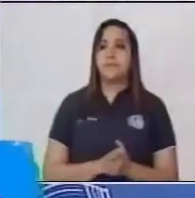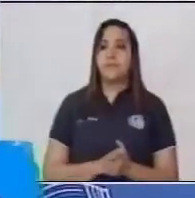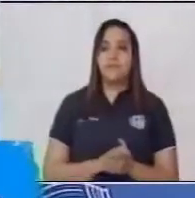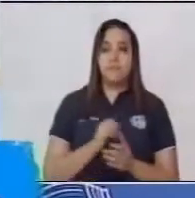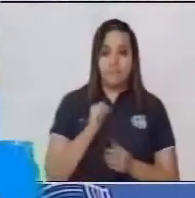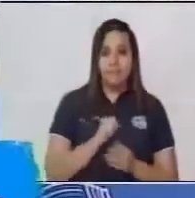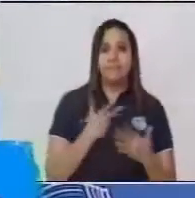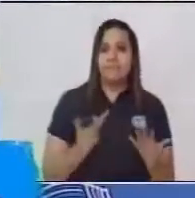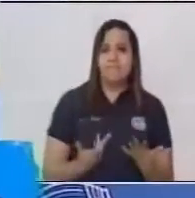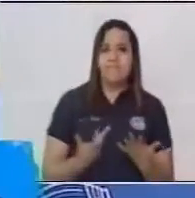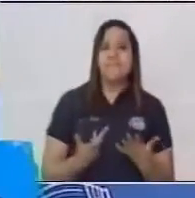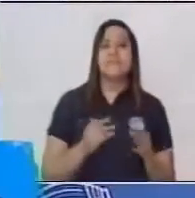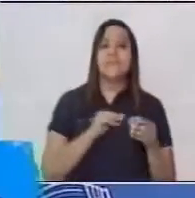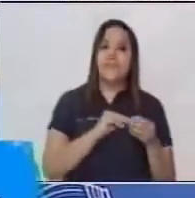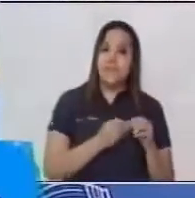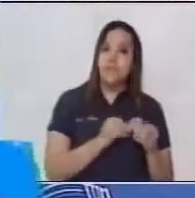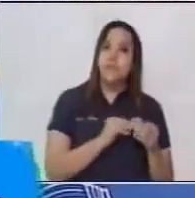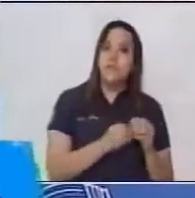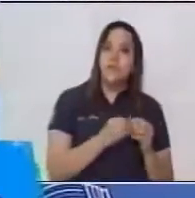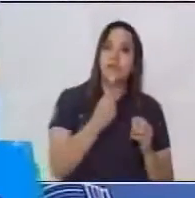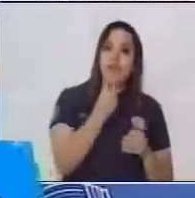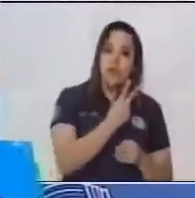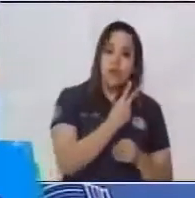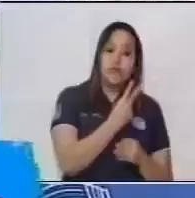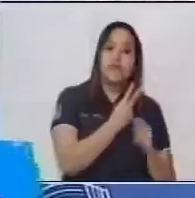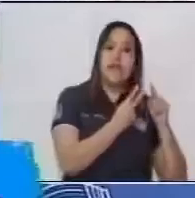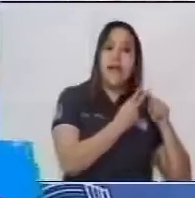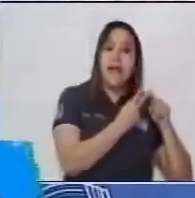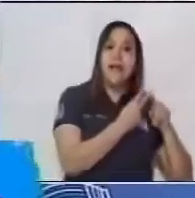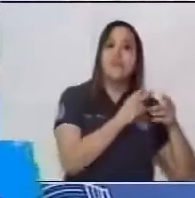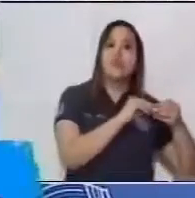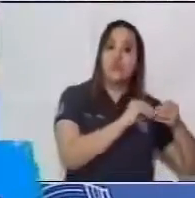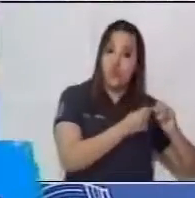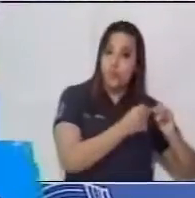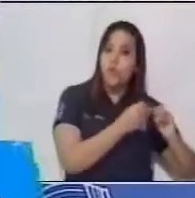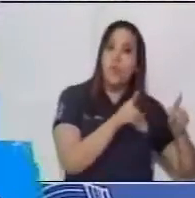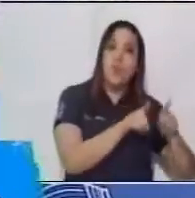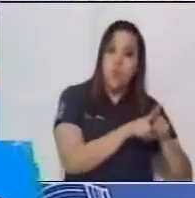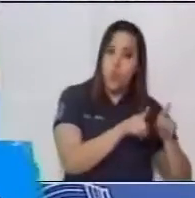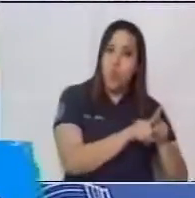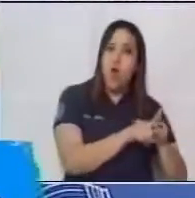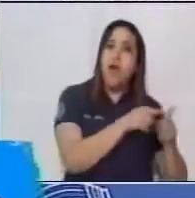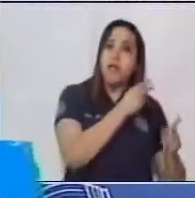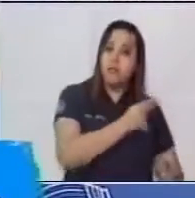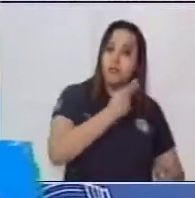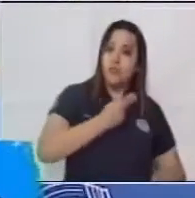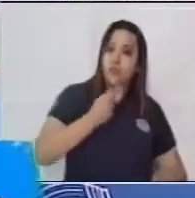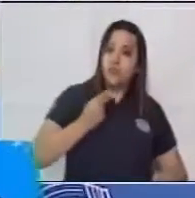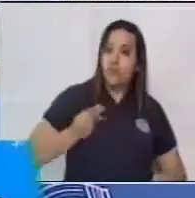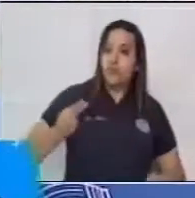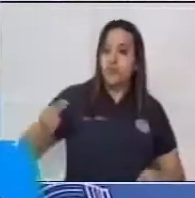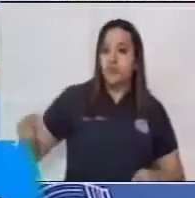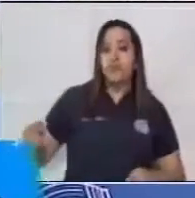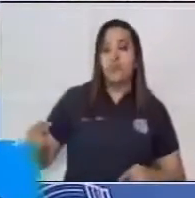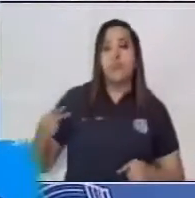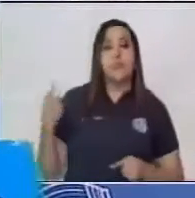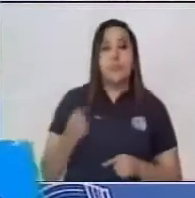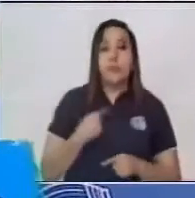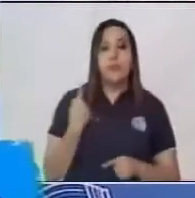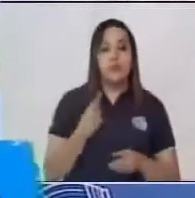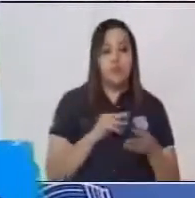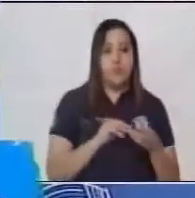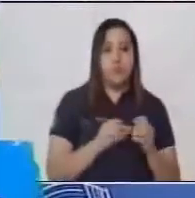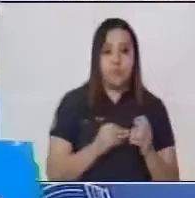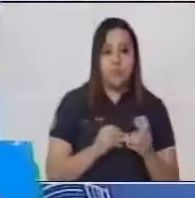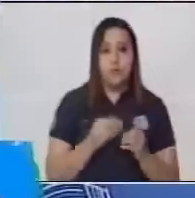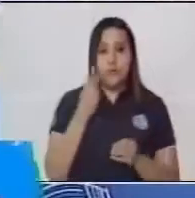O sea que ese número 2 es un factor común en todas las operaciones, ¿verdad?